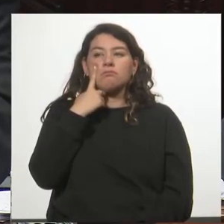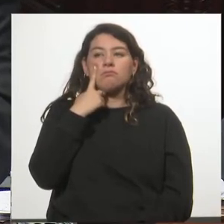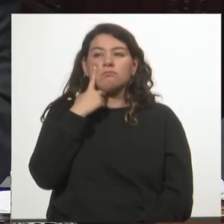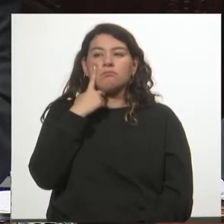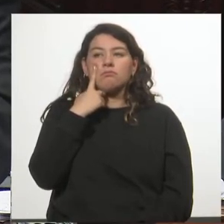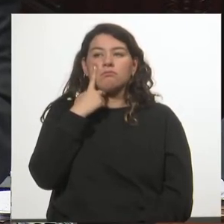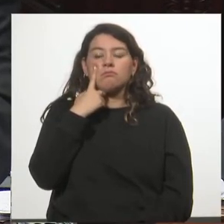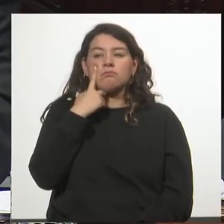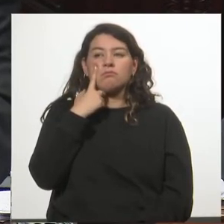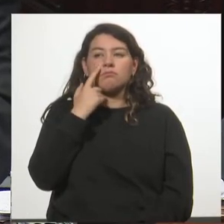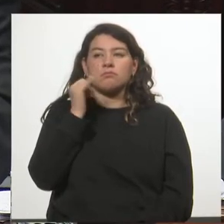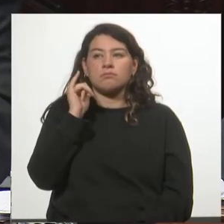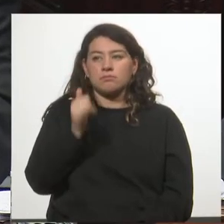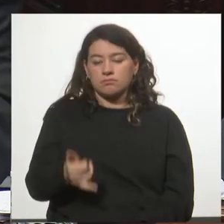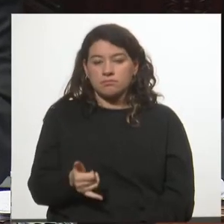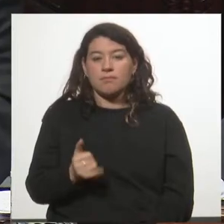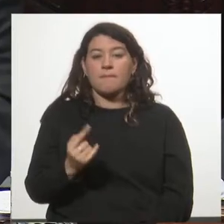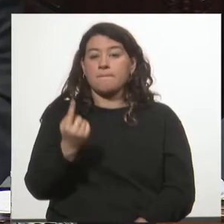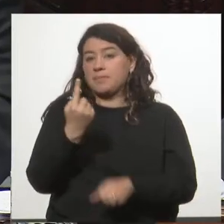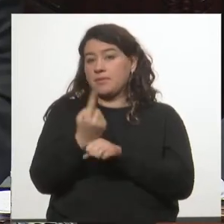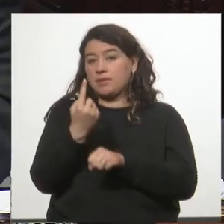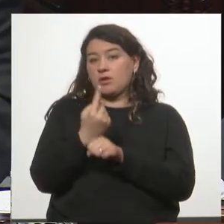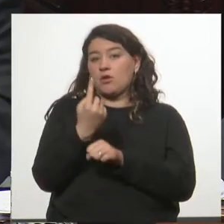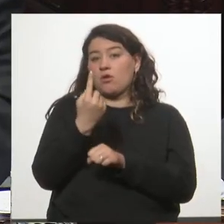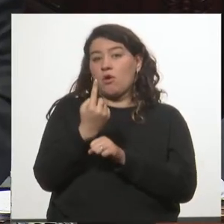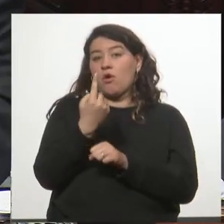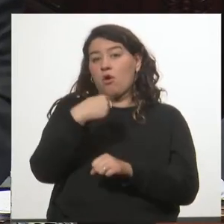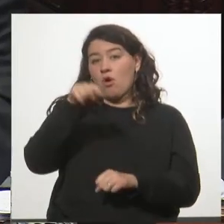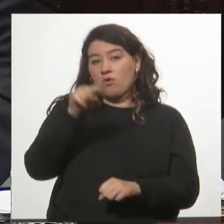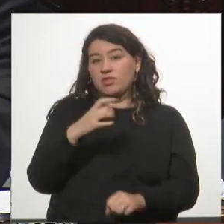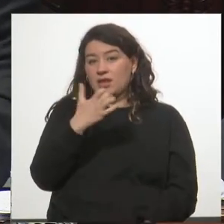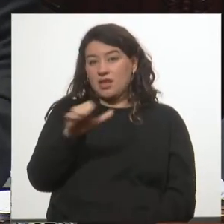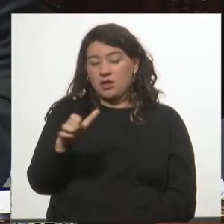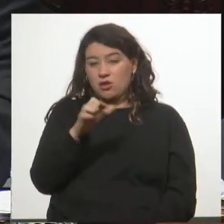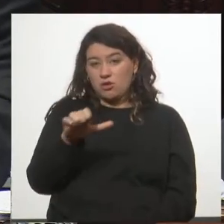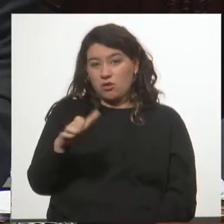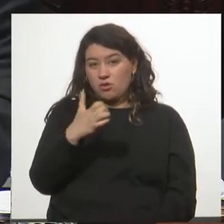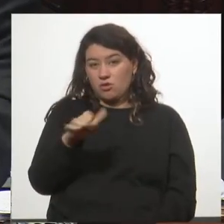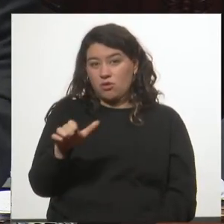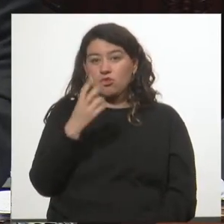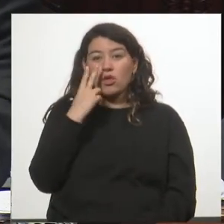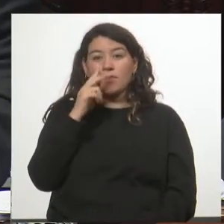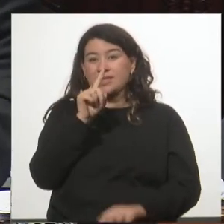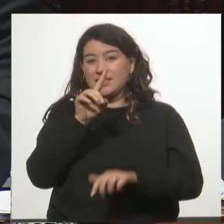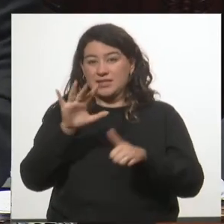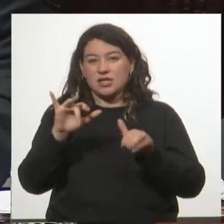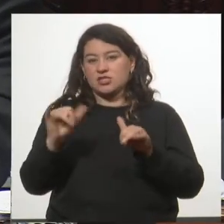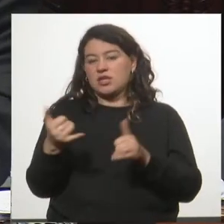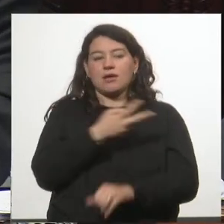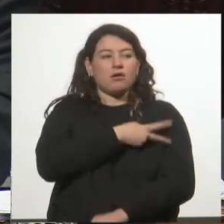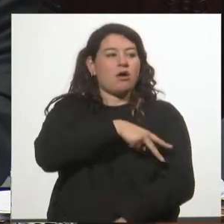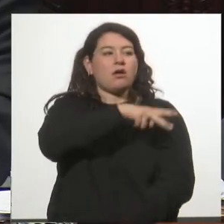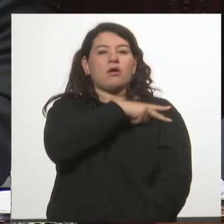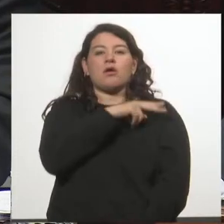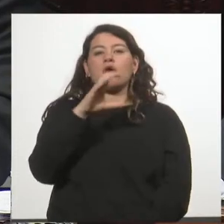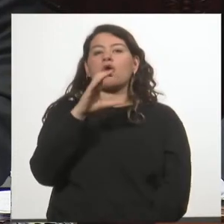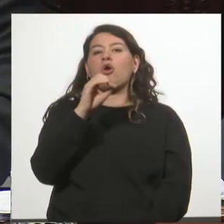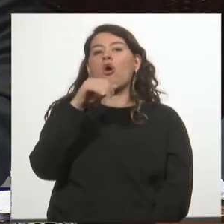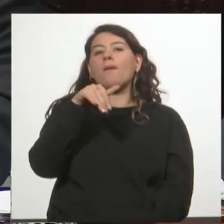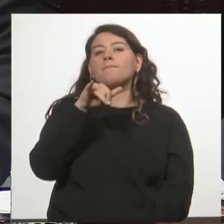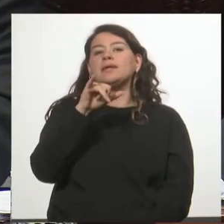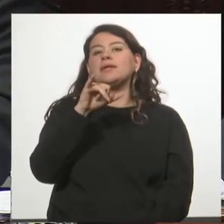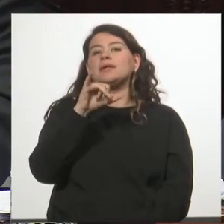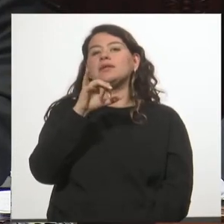si llega el primero de enero de 2016 ya era comisario mayor y estaba a cargo de la república